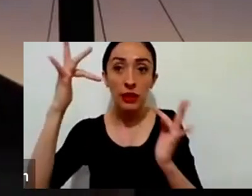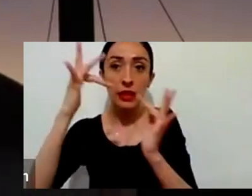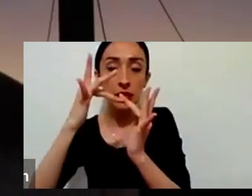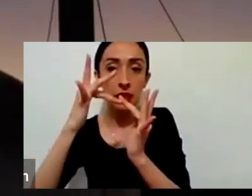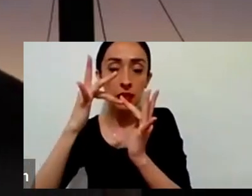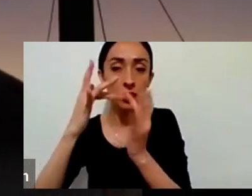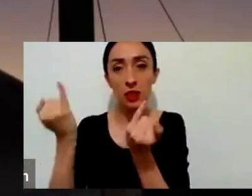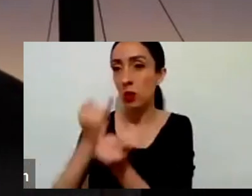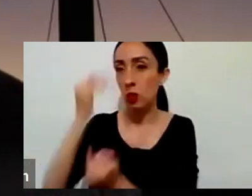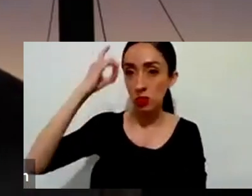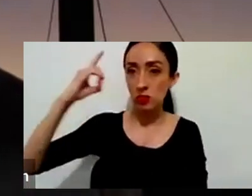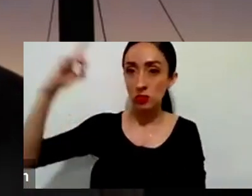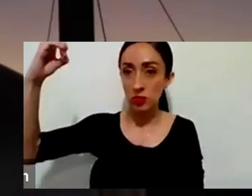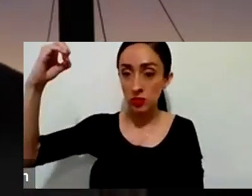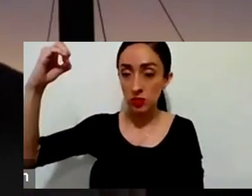conmigo.